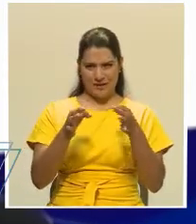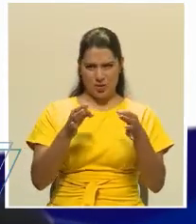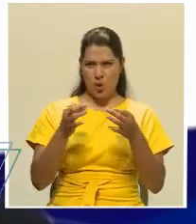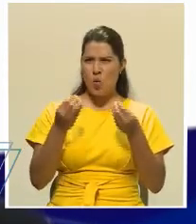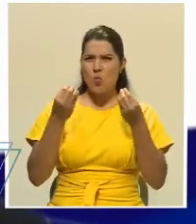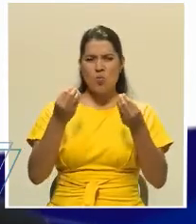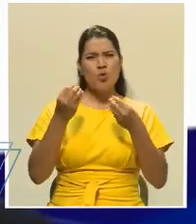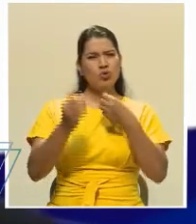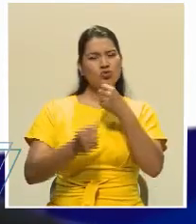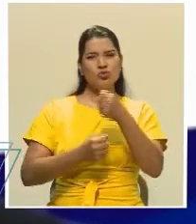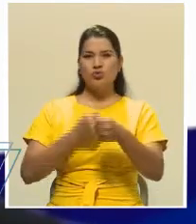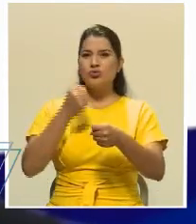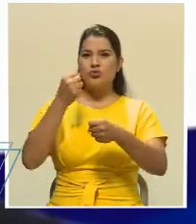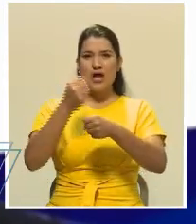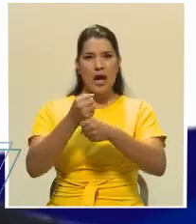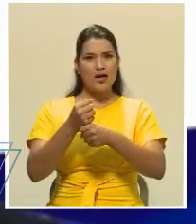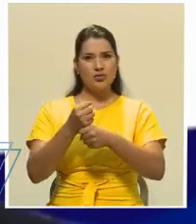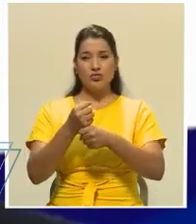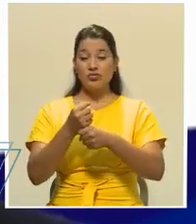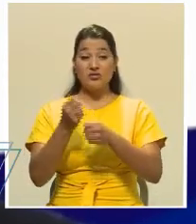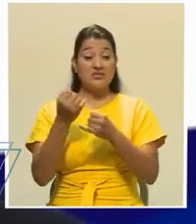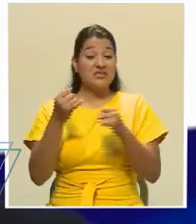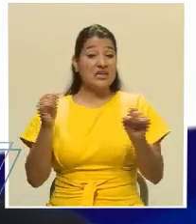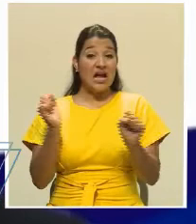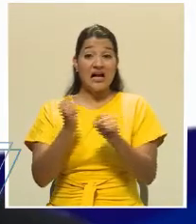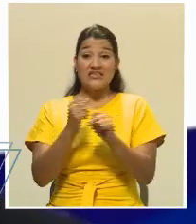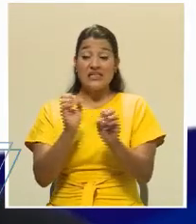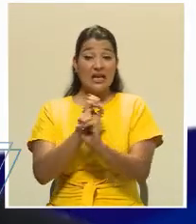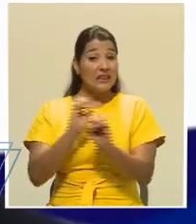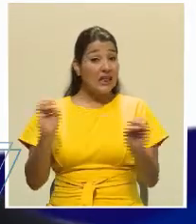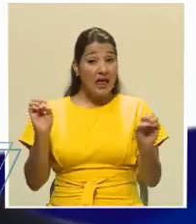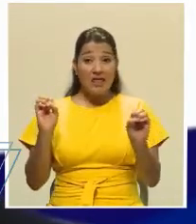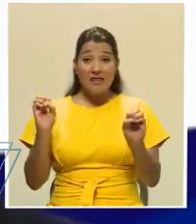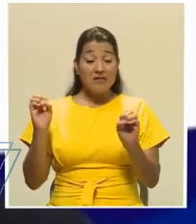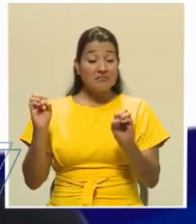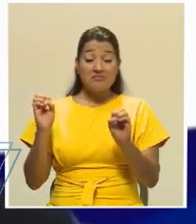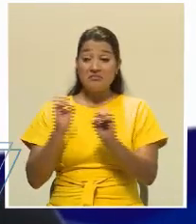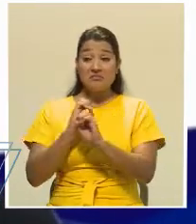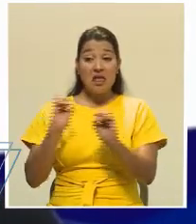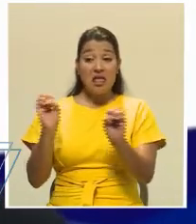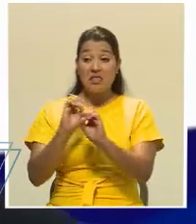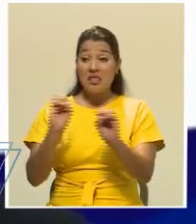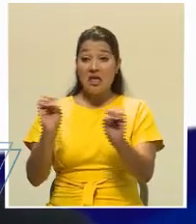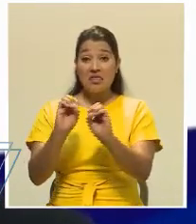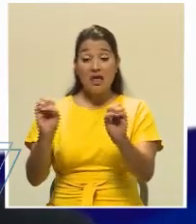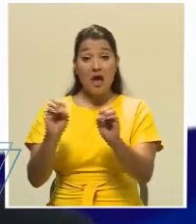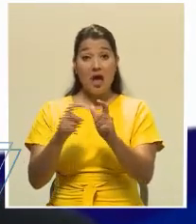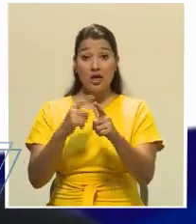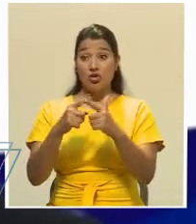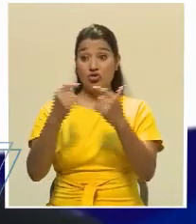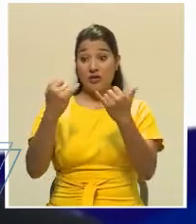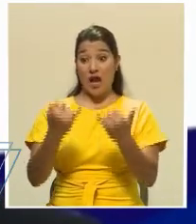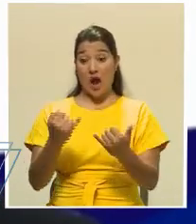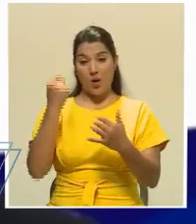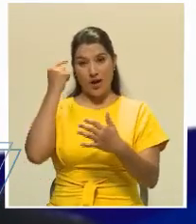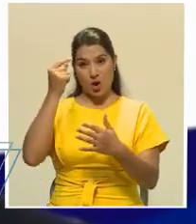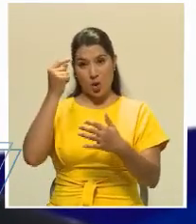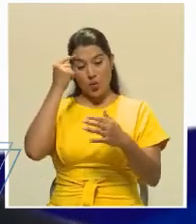sin que se tomaran medidas y en este gobierno se toma la medida de la